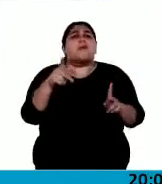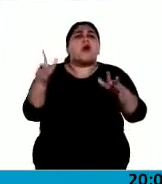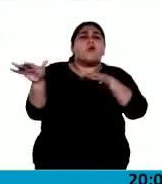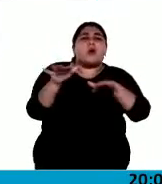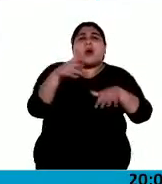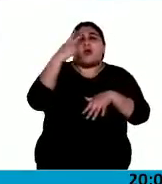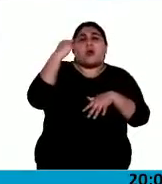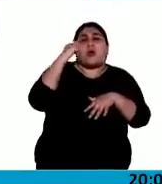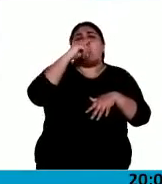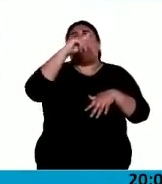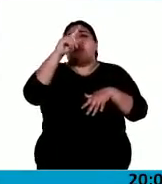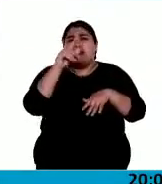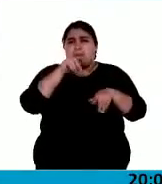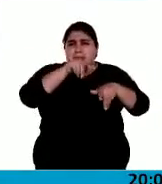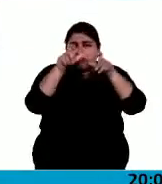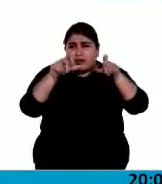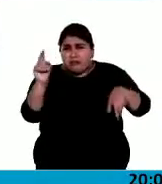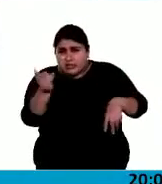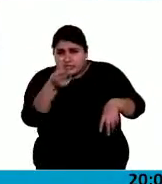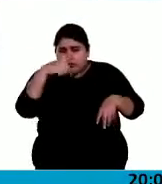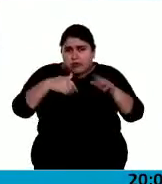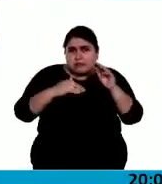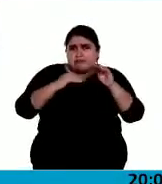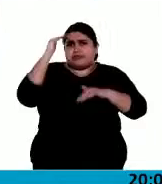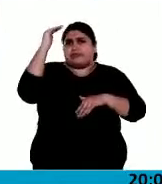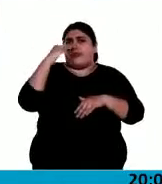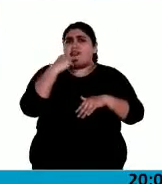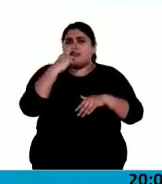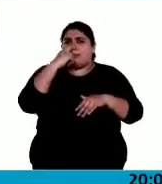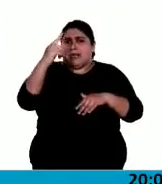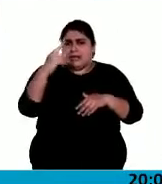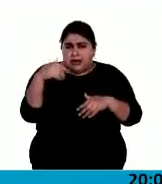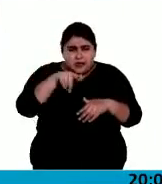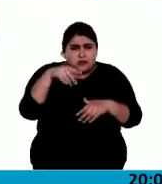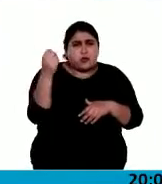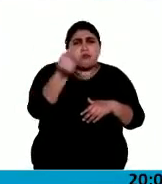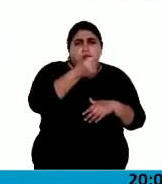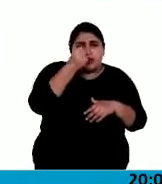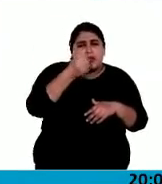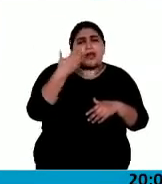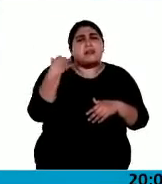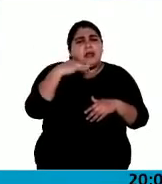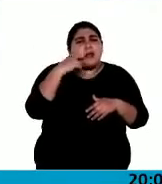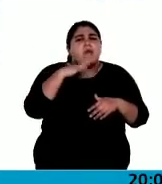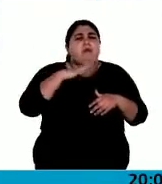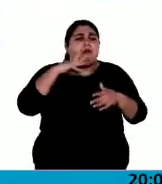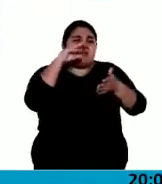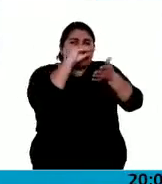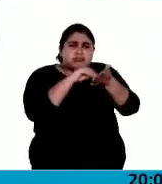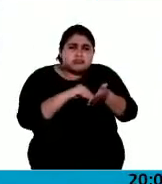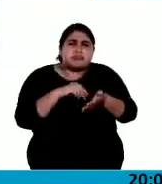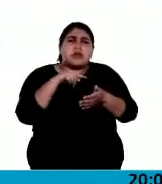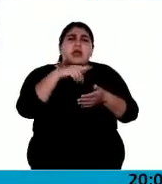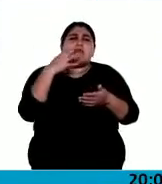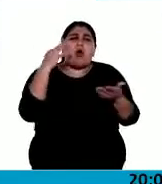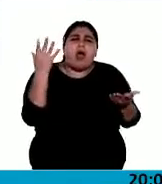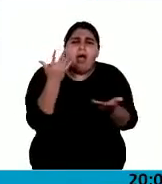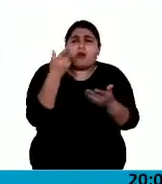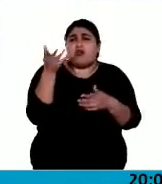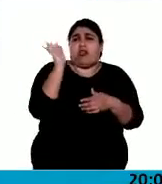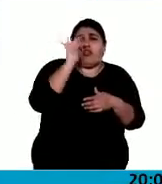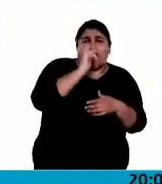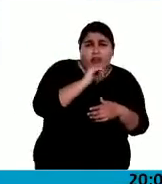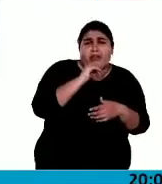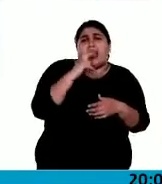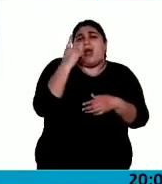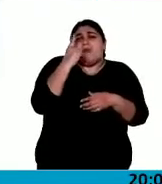haya 12.000. Claramente es muy importante porque además genera también confianza en la población. No por algo, todos los días, sobre todo en las